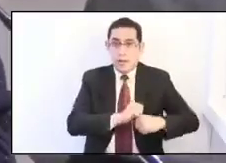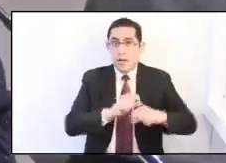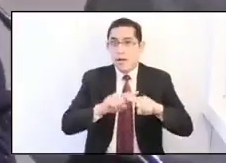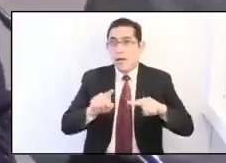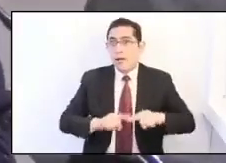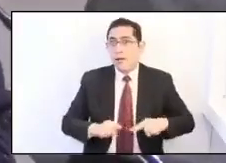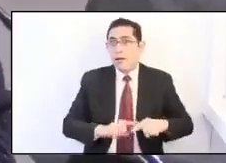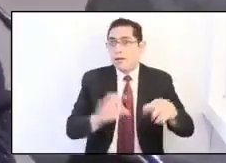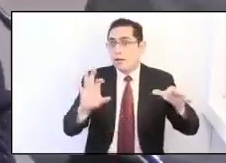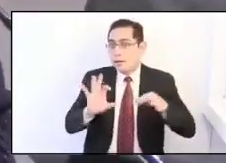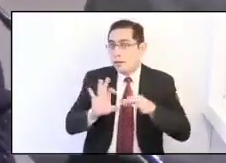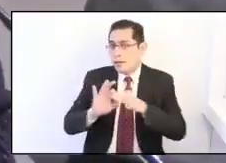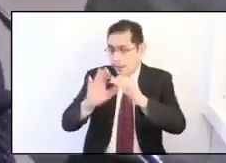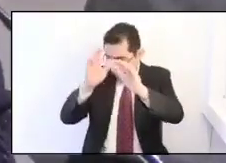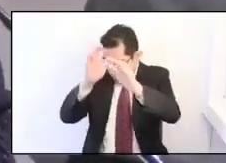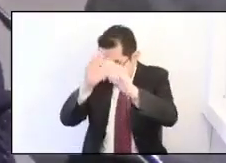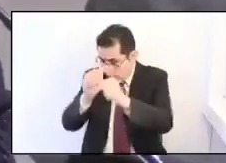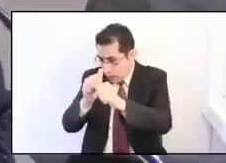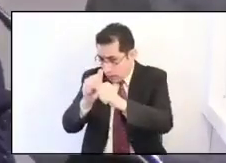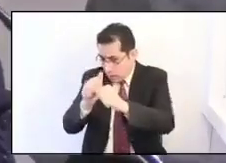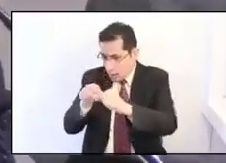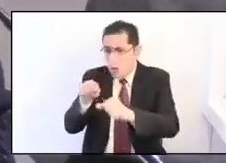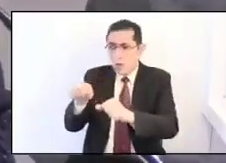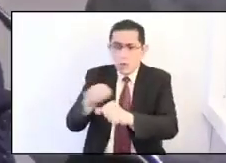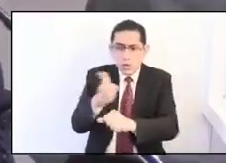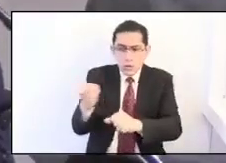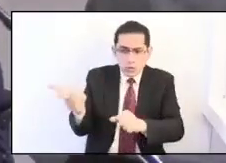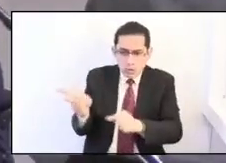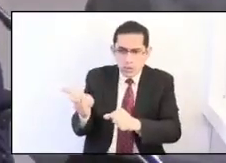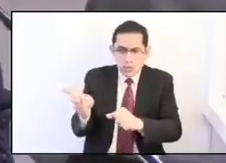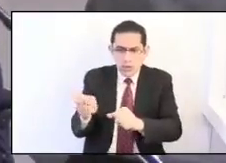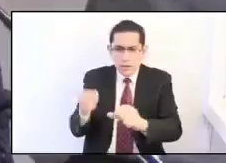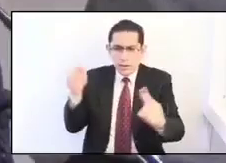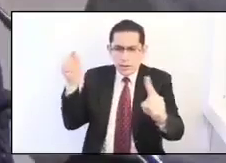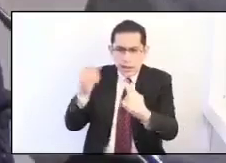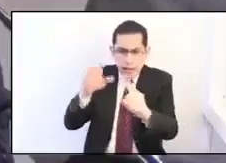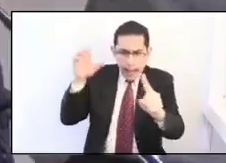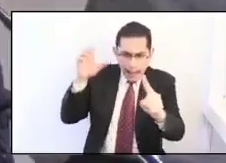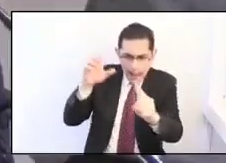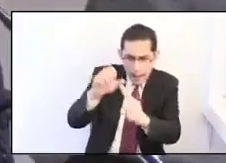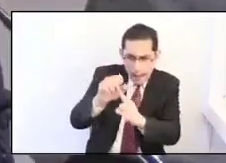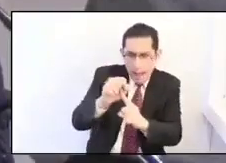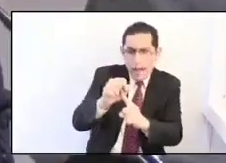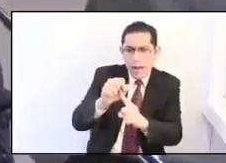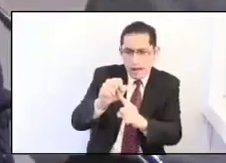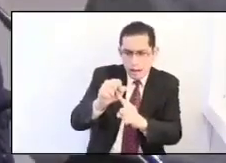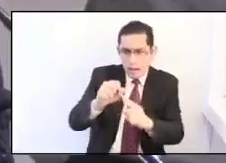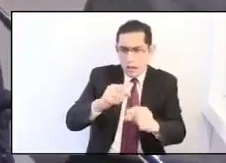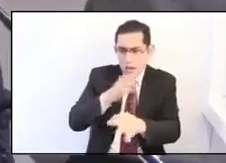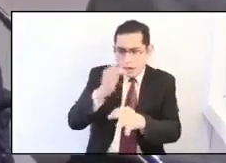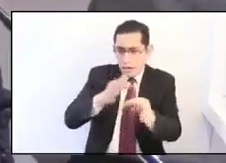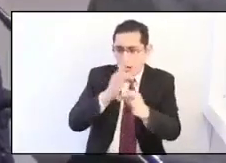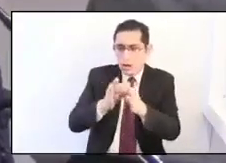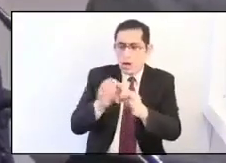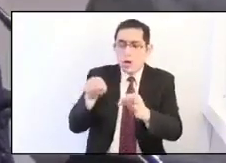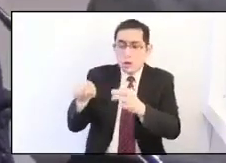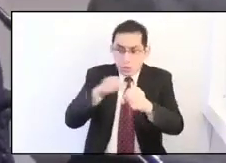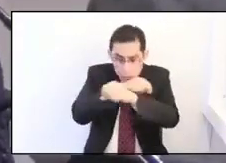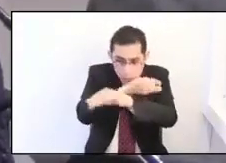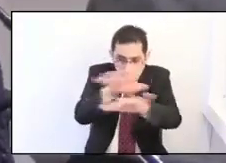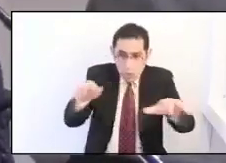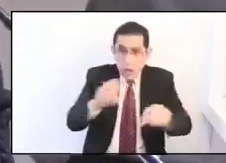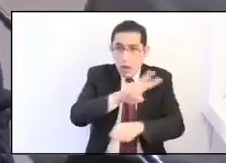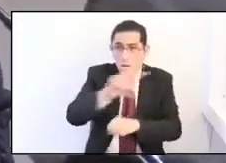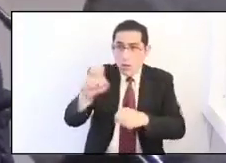con la finalidad de que puedan implementar y alinear con los objetivos previstos por ellos campañas en los